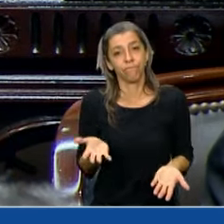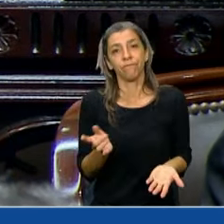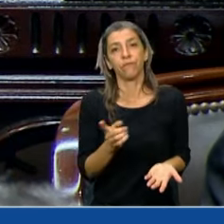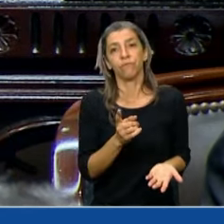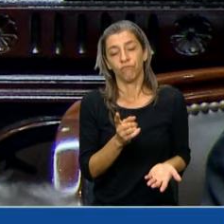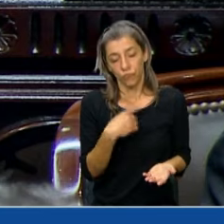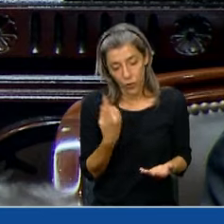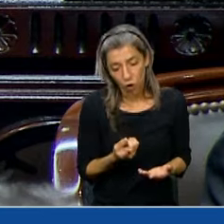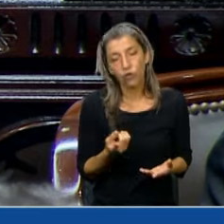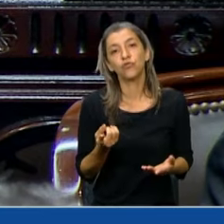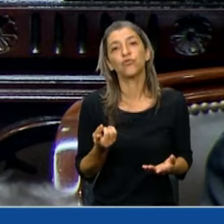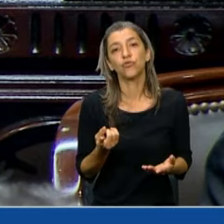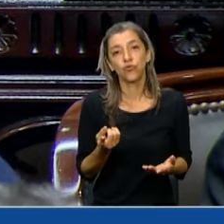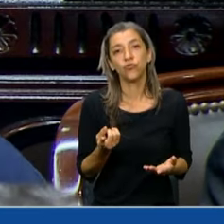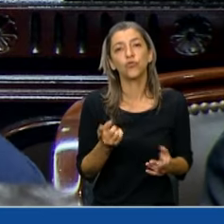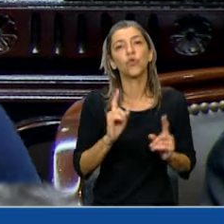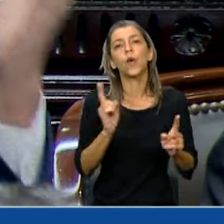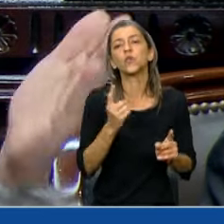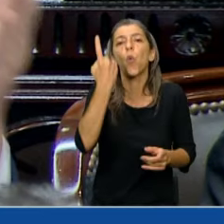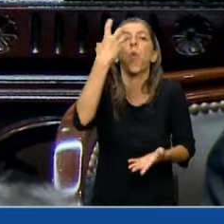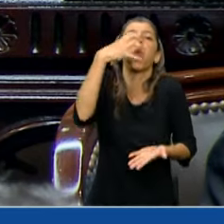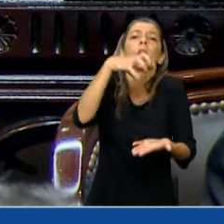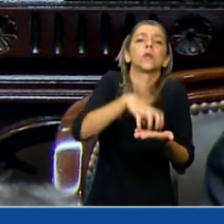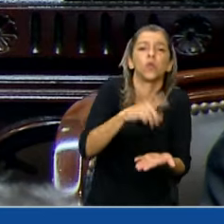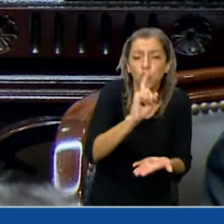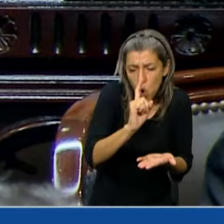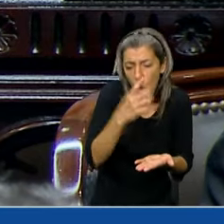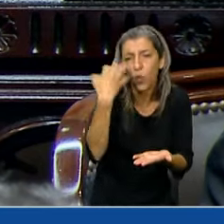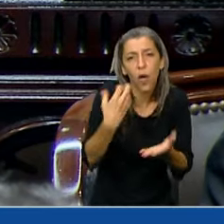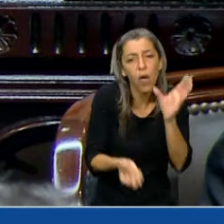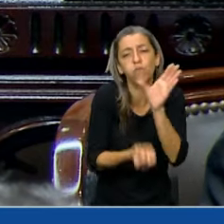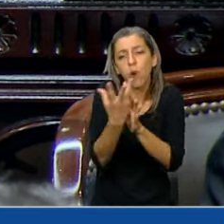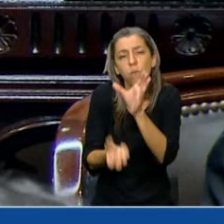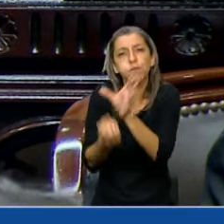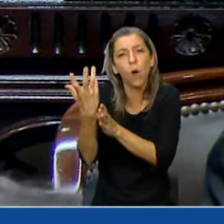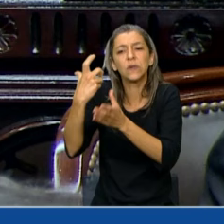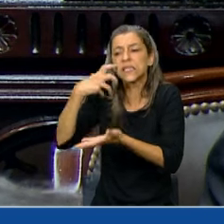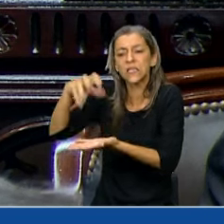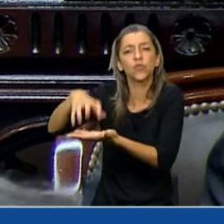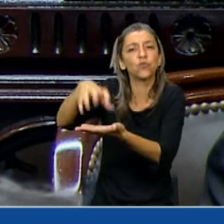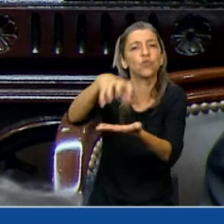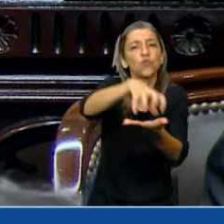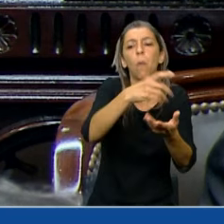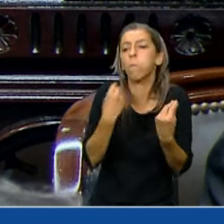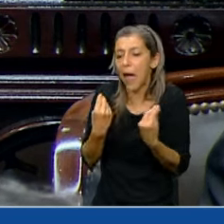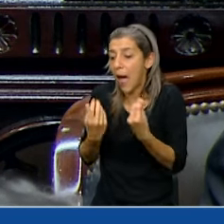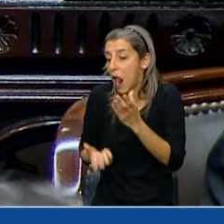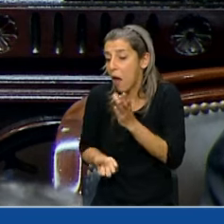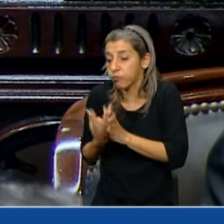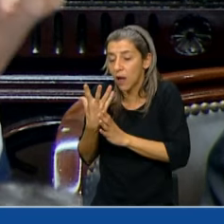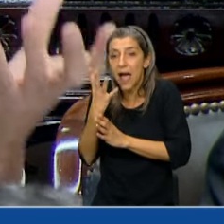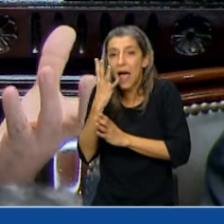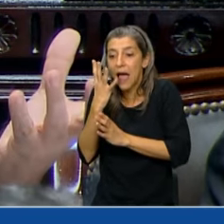instituciones no excepciones como hay masivas instituciones que trasladan el conocimiento científico que se